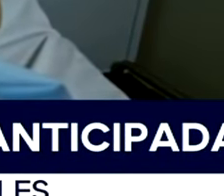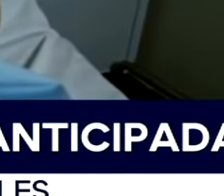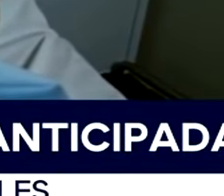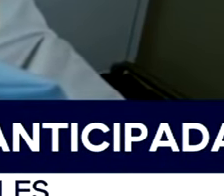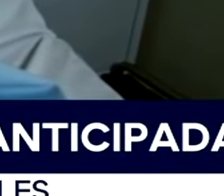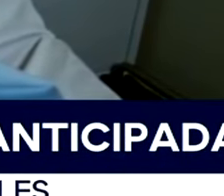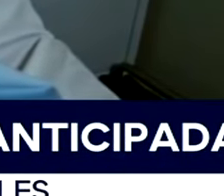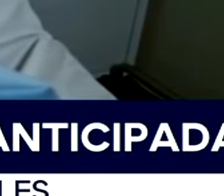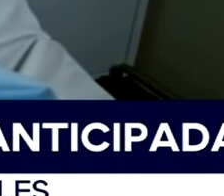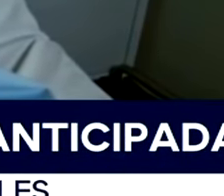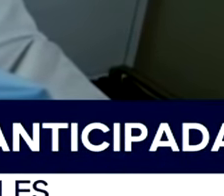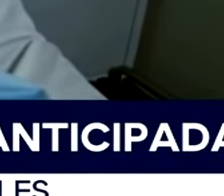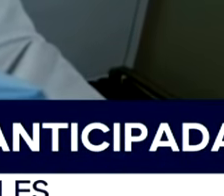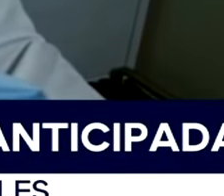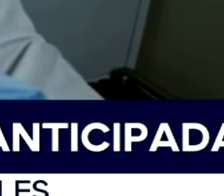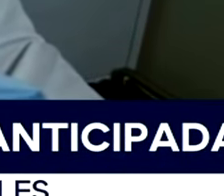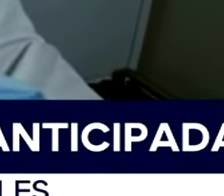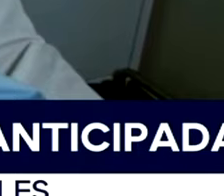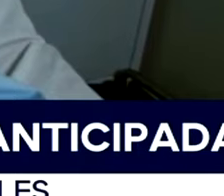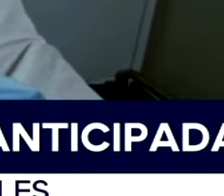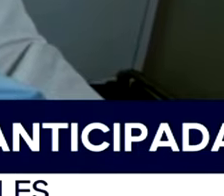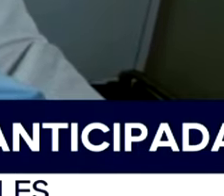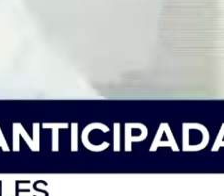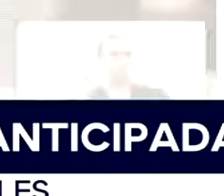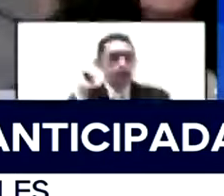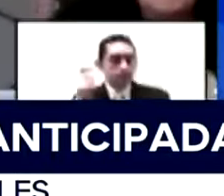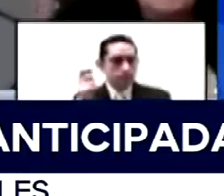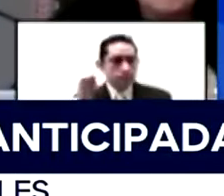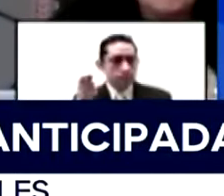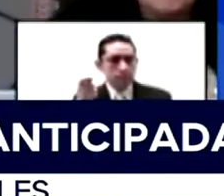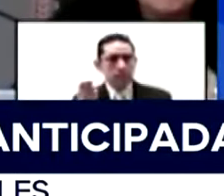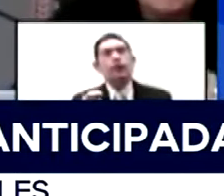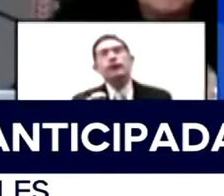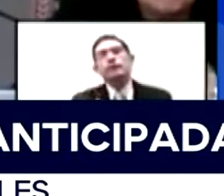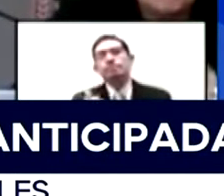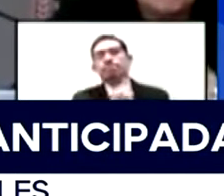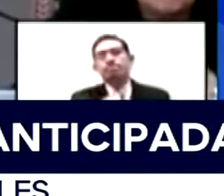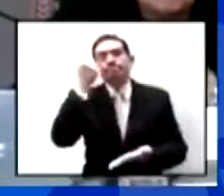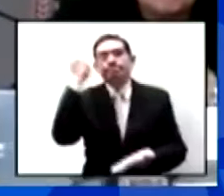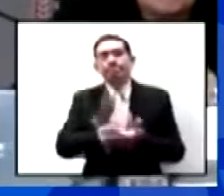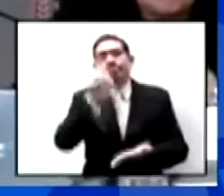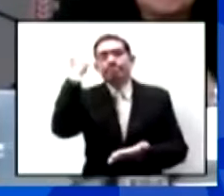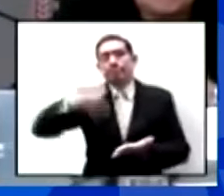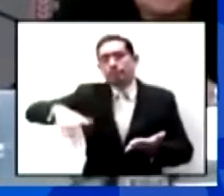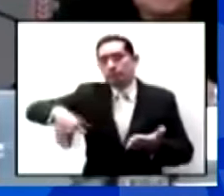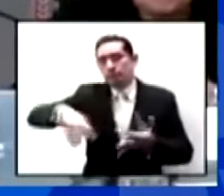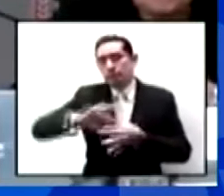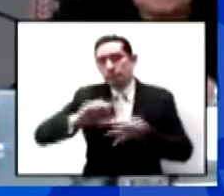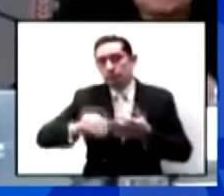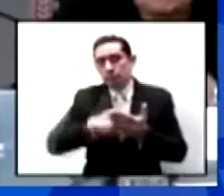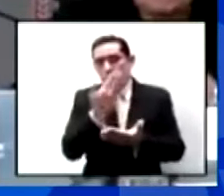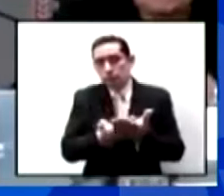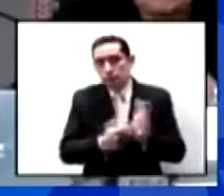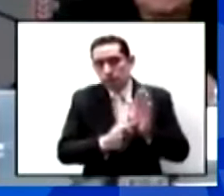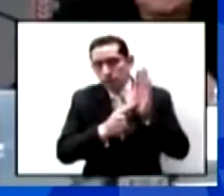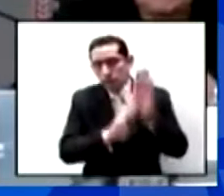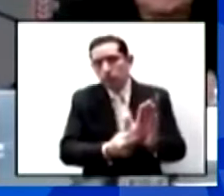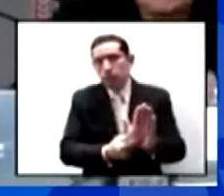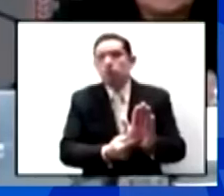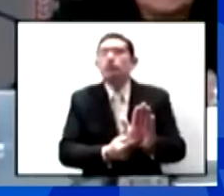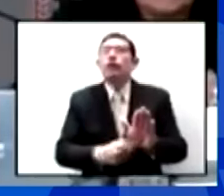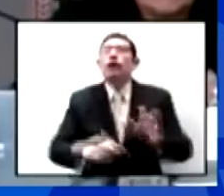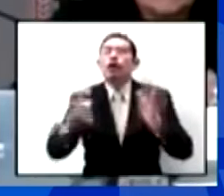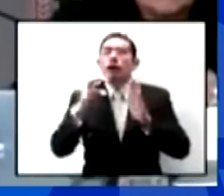que pacientes con enfermedades terminales tengan una muerte digna. Aprobado en todos sus términos el dictamen con minuta de